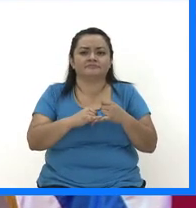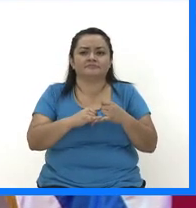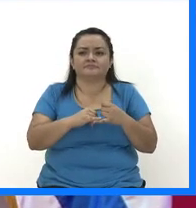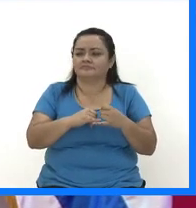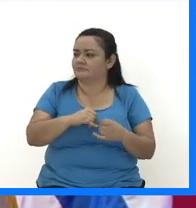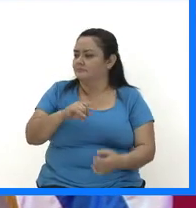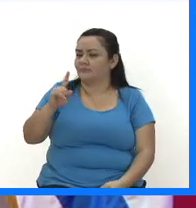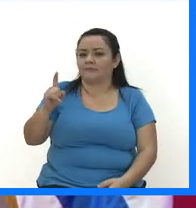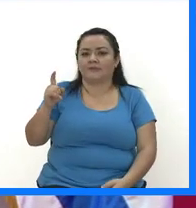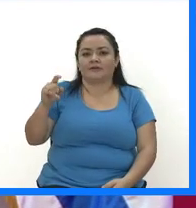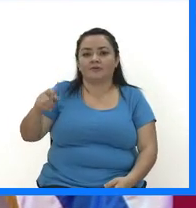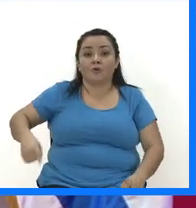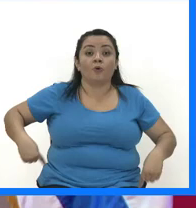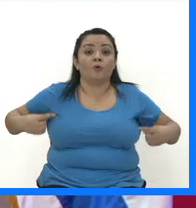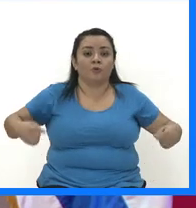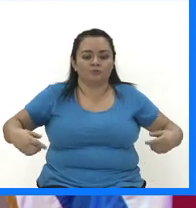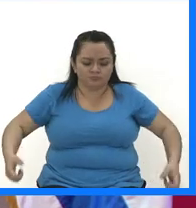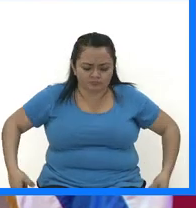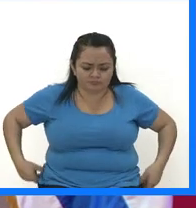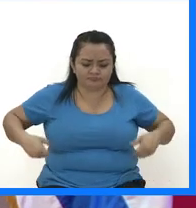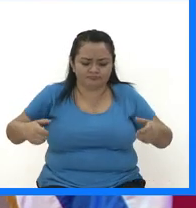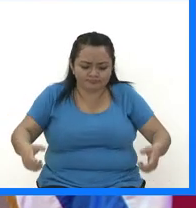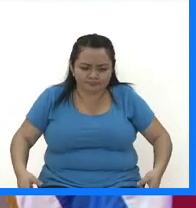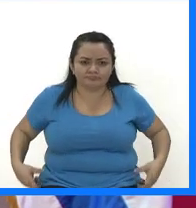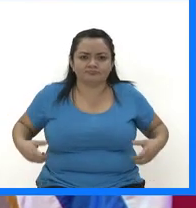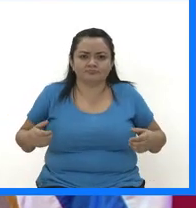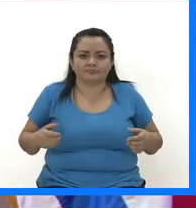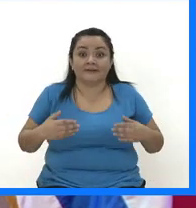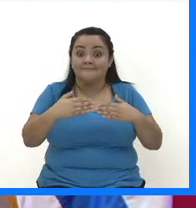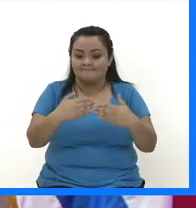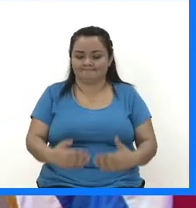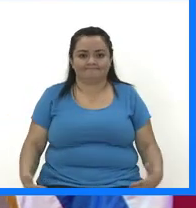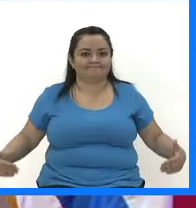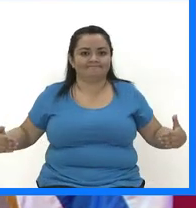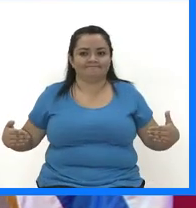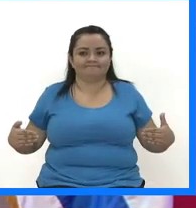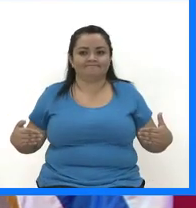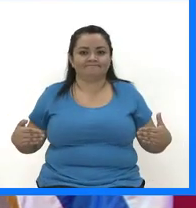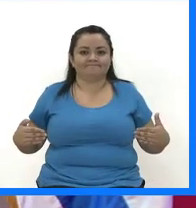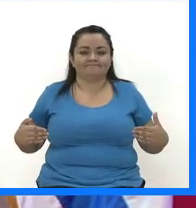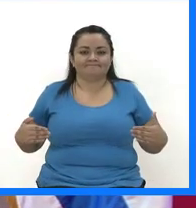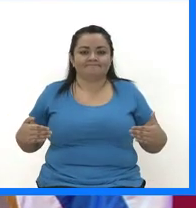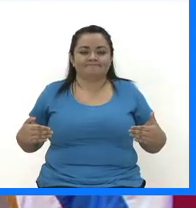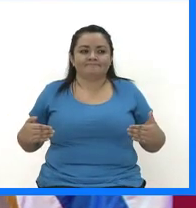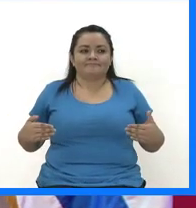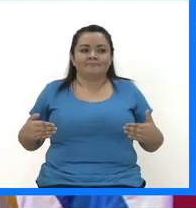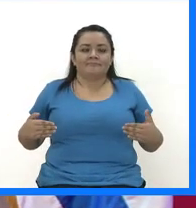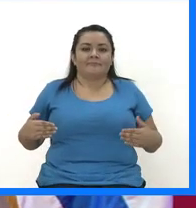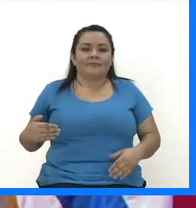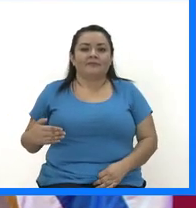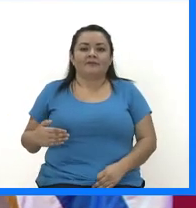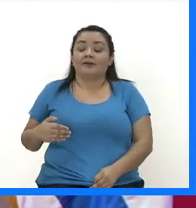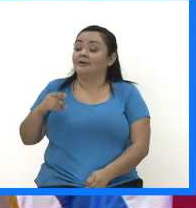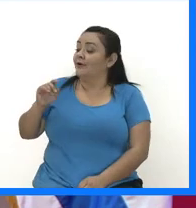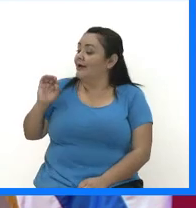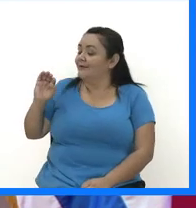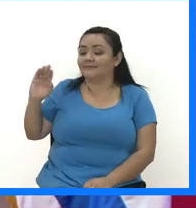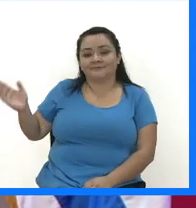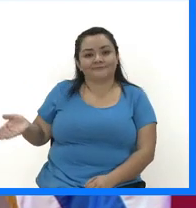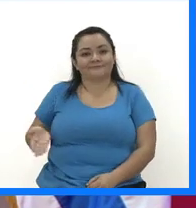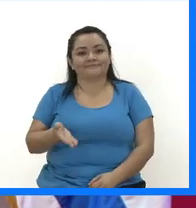y salió un señor en una silla de ruedas sin piernas y michelle es el pastor de la